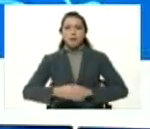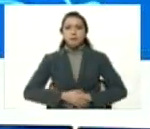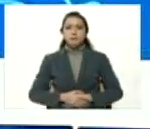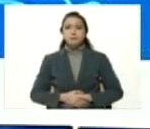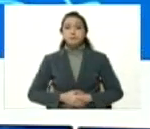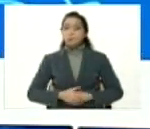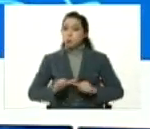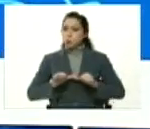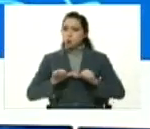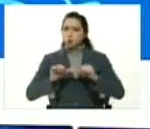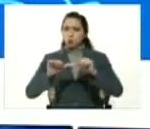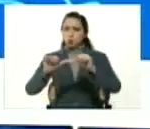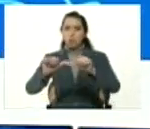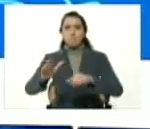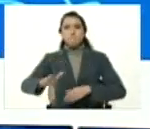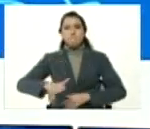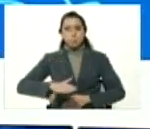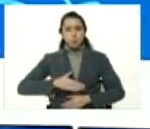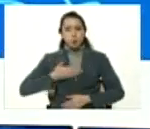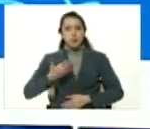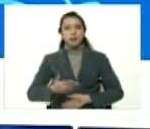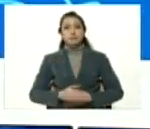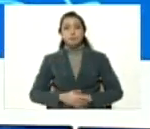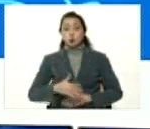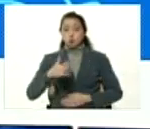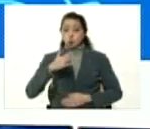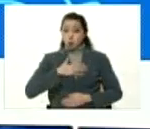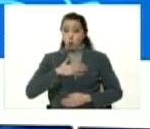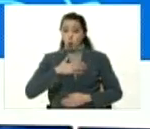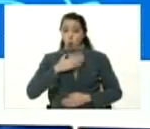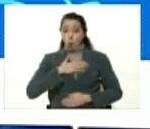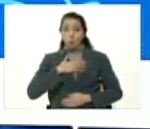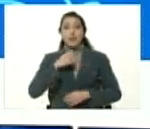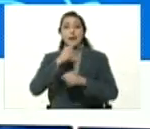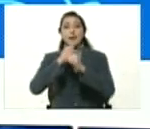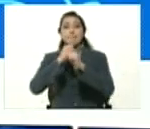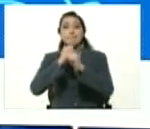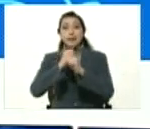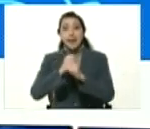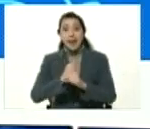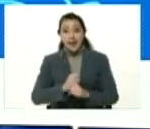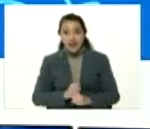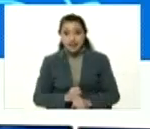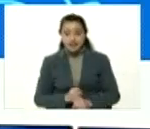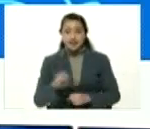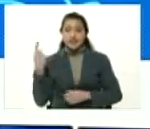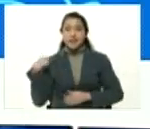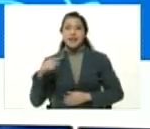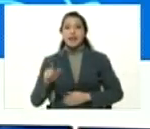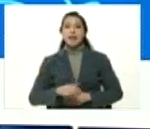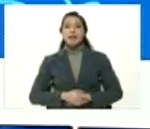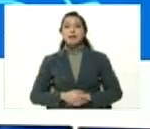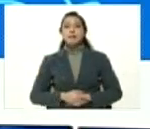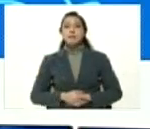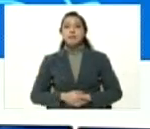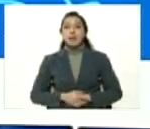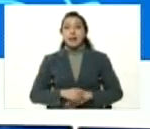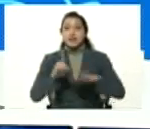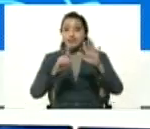poder avanzar y ver. Yo tengo gran esperanza en este segundo